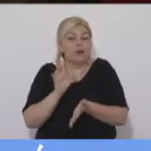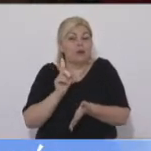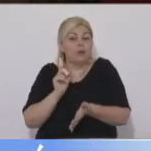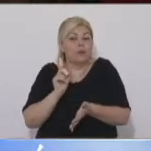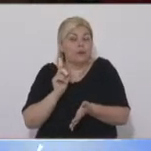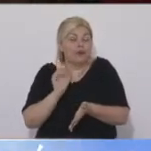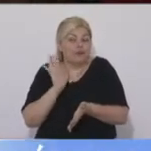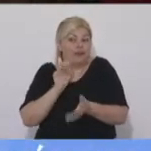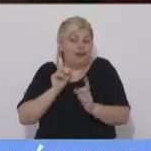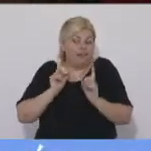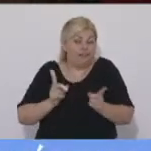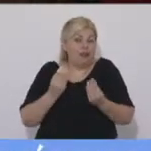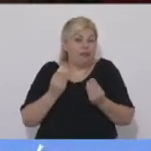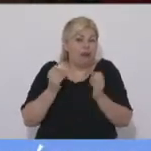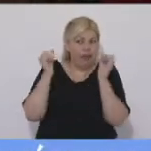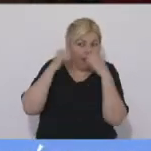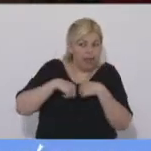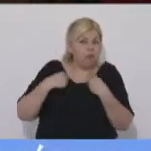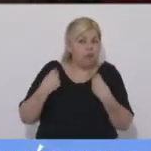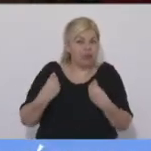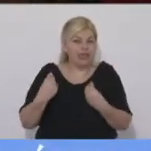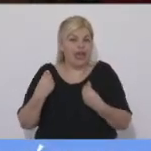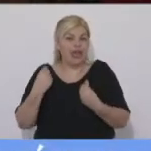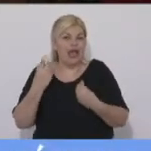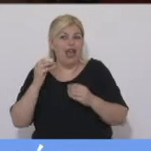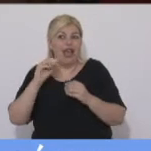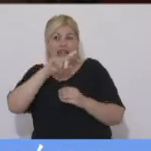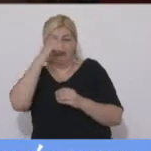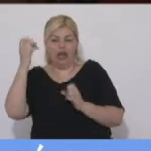abandonan que reprimen que expulsan que discriminan